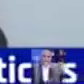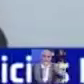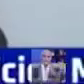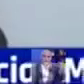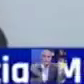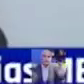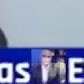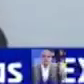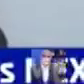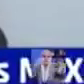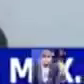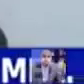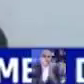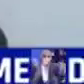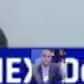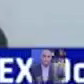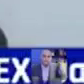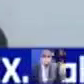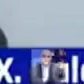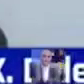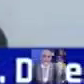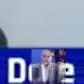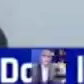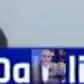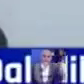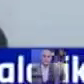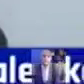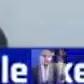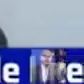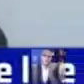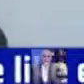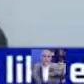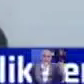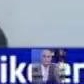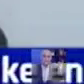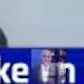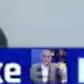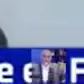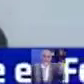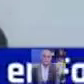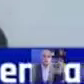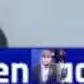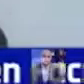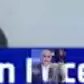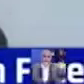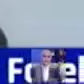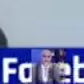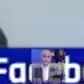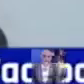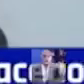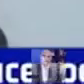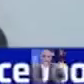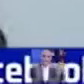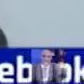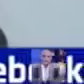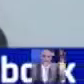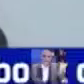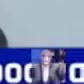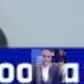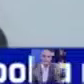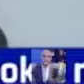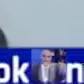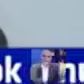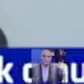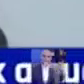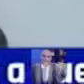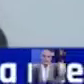fue presidente de Acción Nacional durante la gestión de Felipe Calderón y